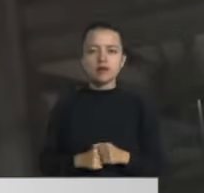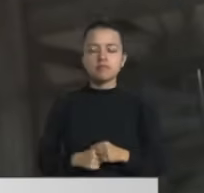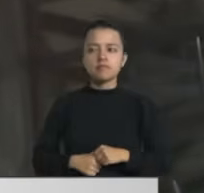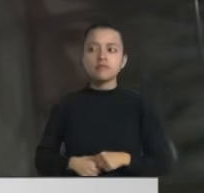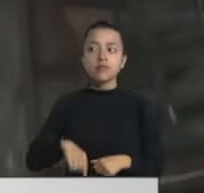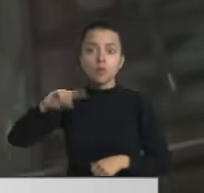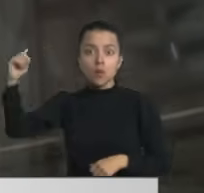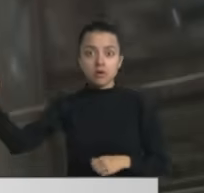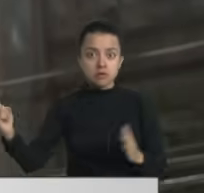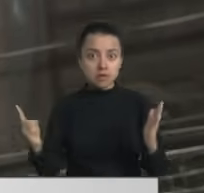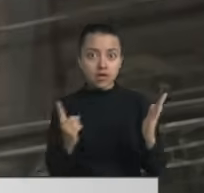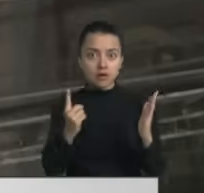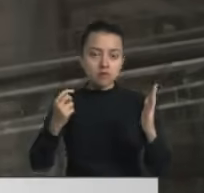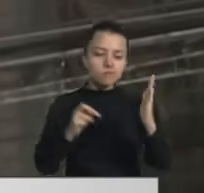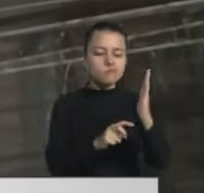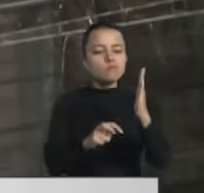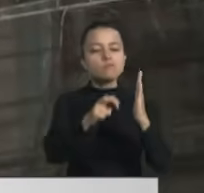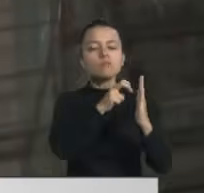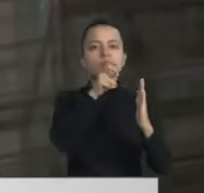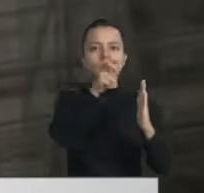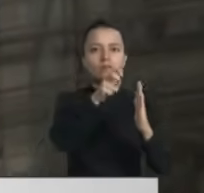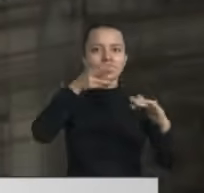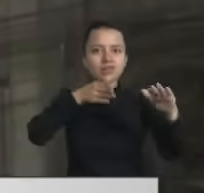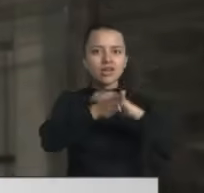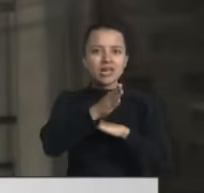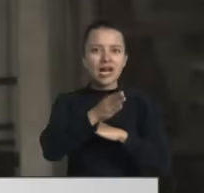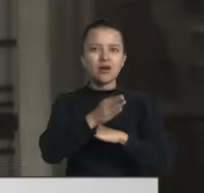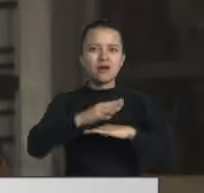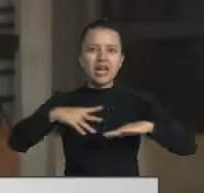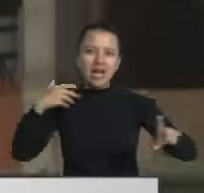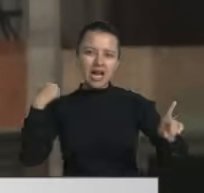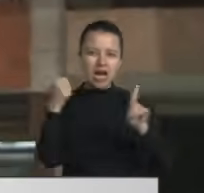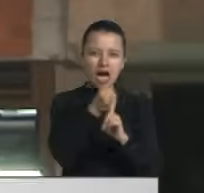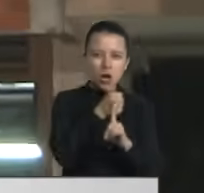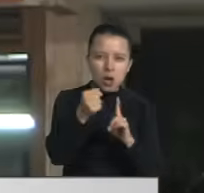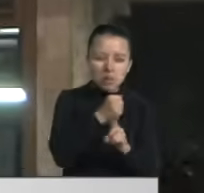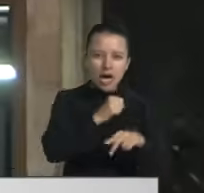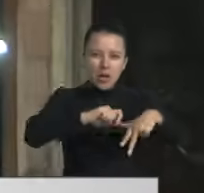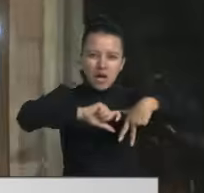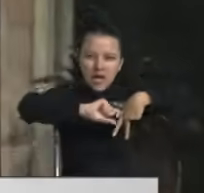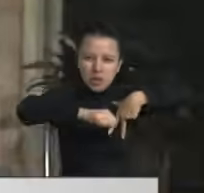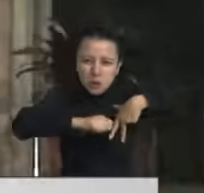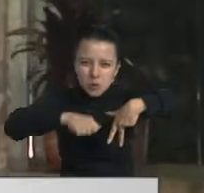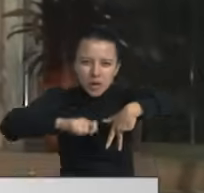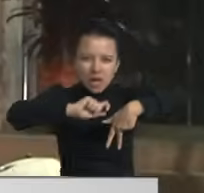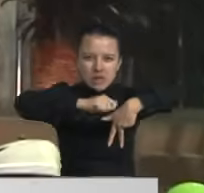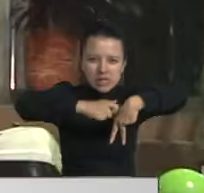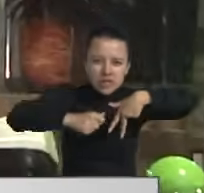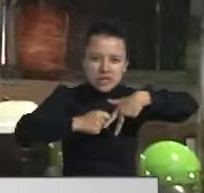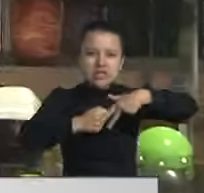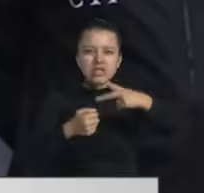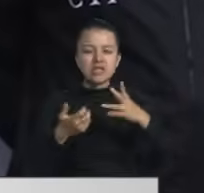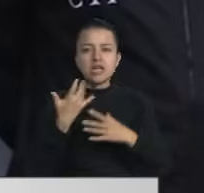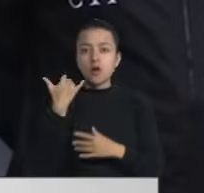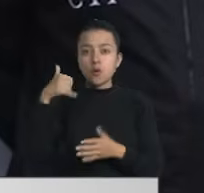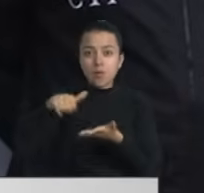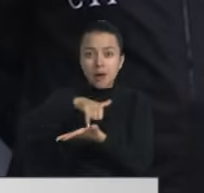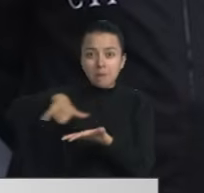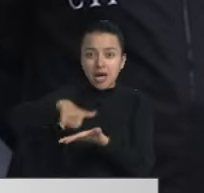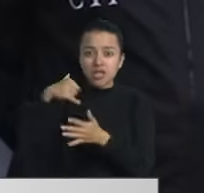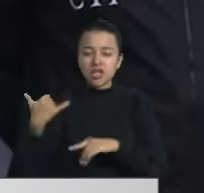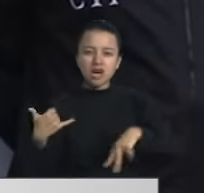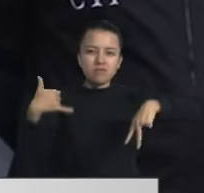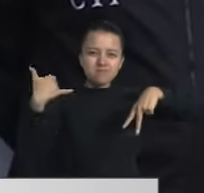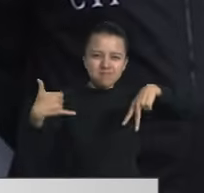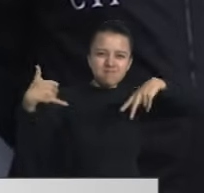con una plancha, le robaron su celular y huyeron. Es una persona que es contactada a través de redes sociales para